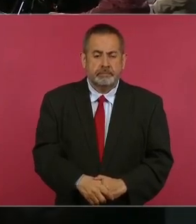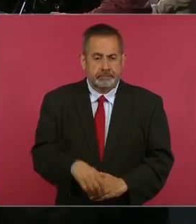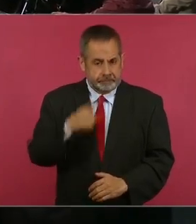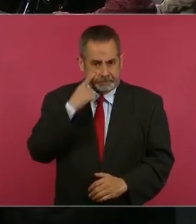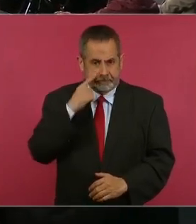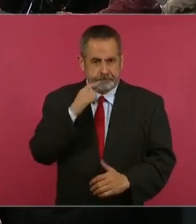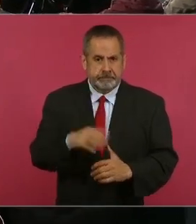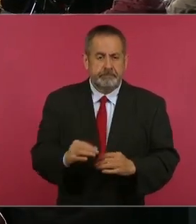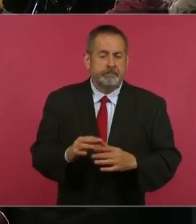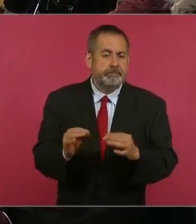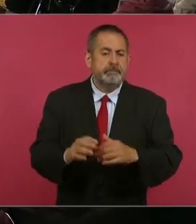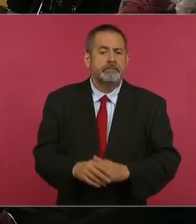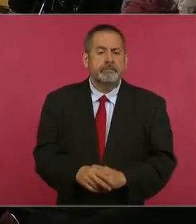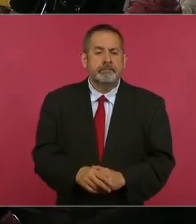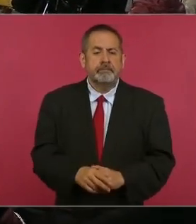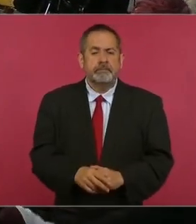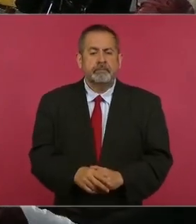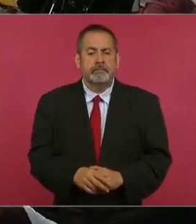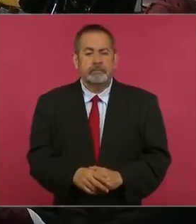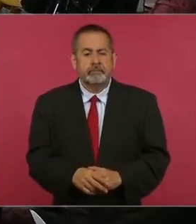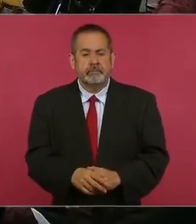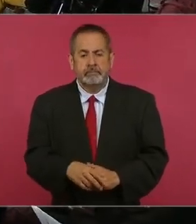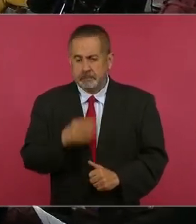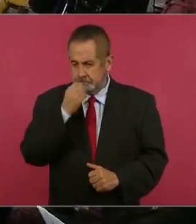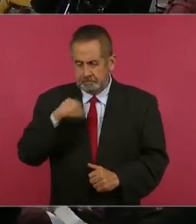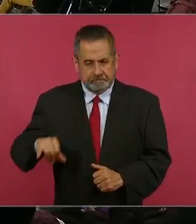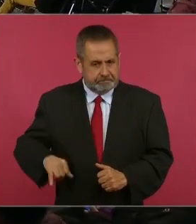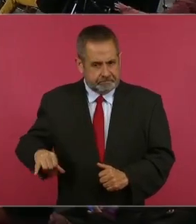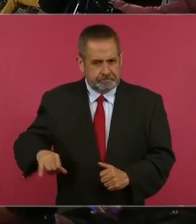Fíjense, esto es interesante.